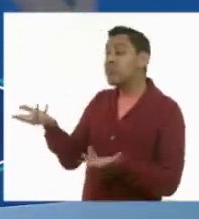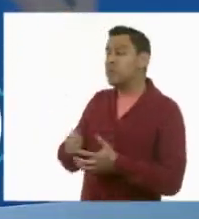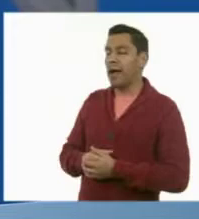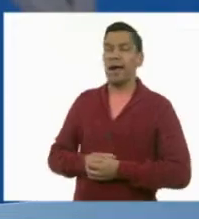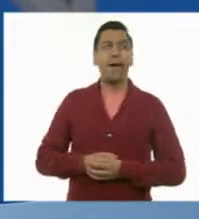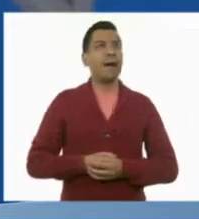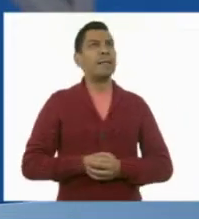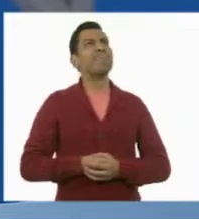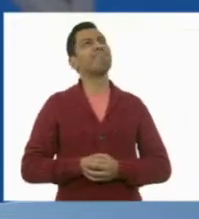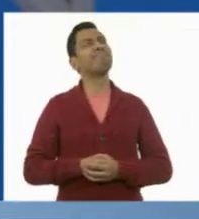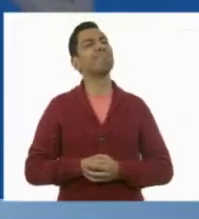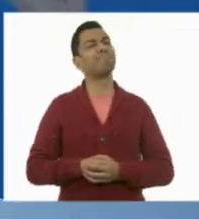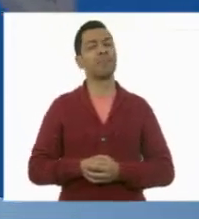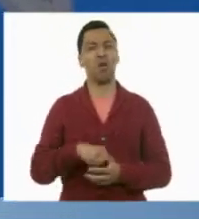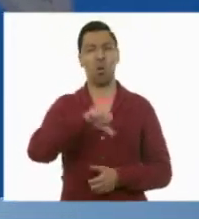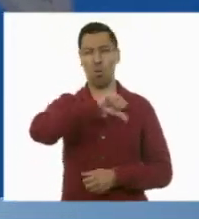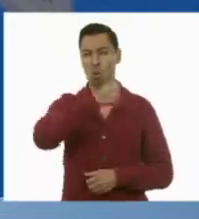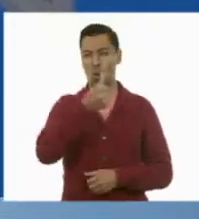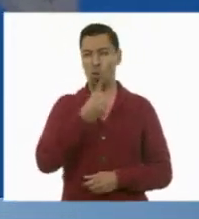que...